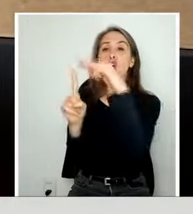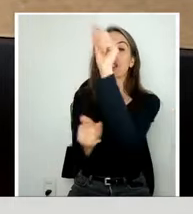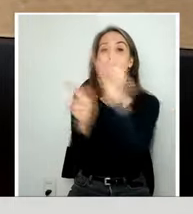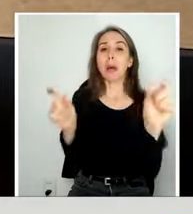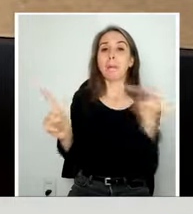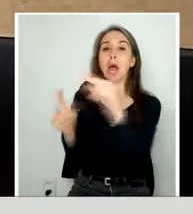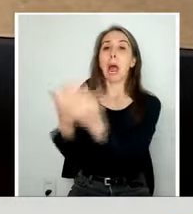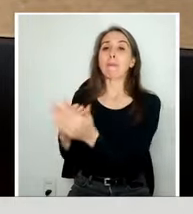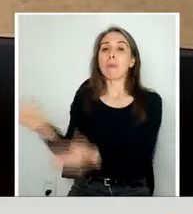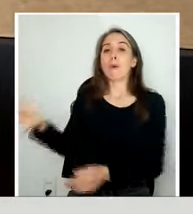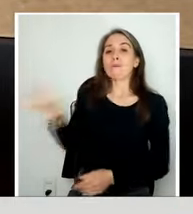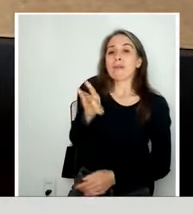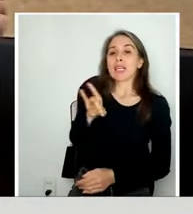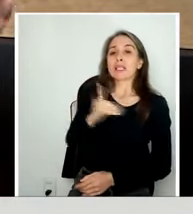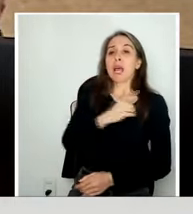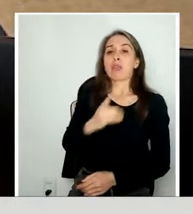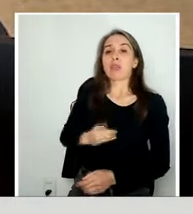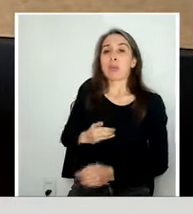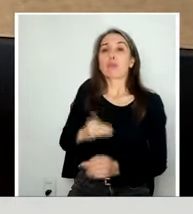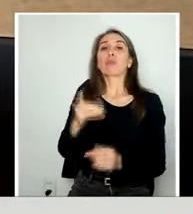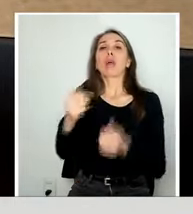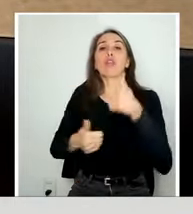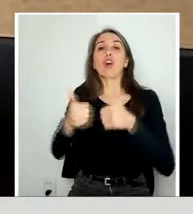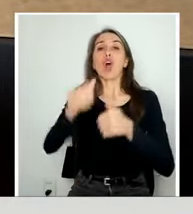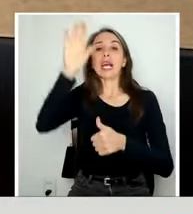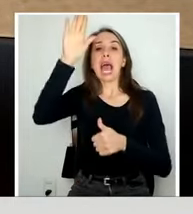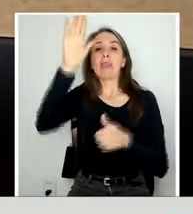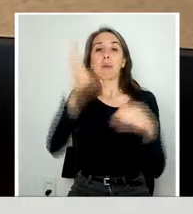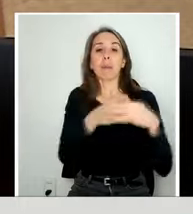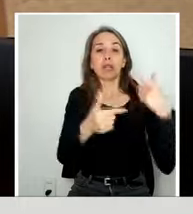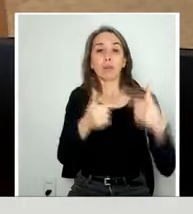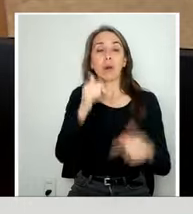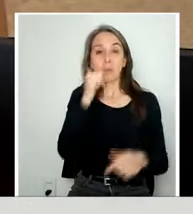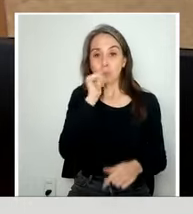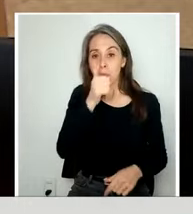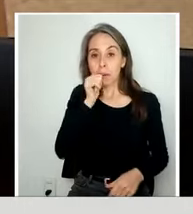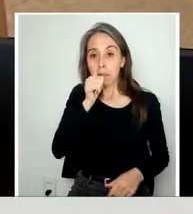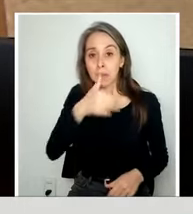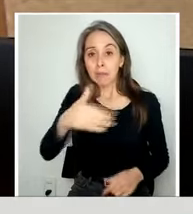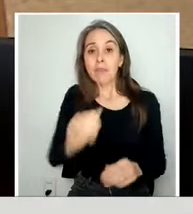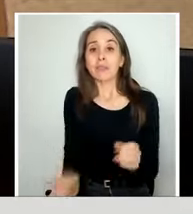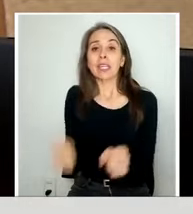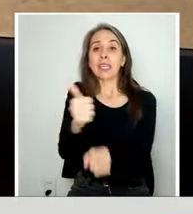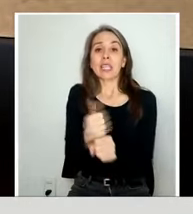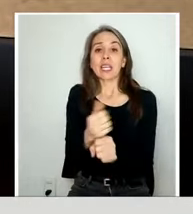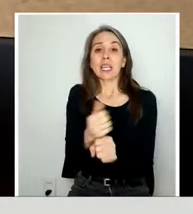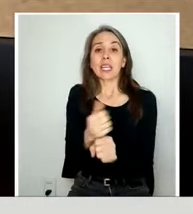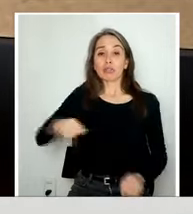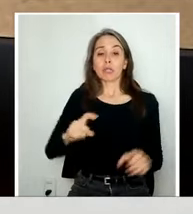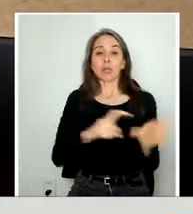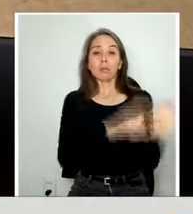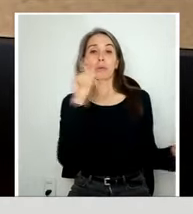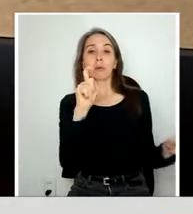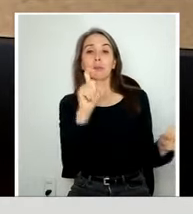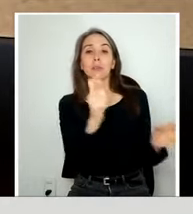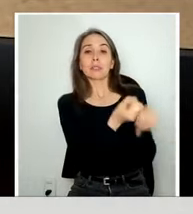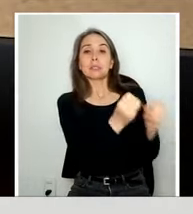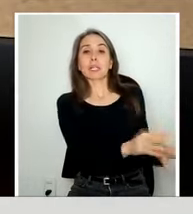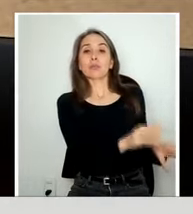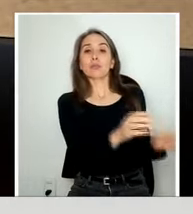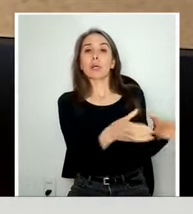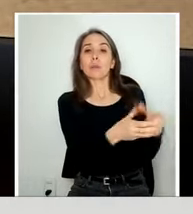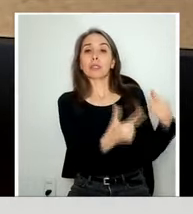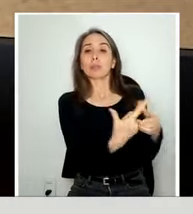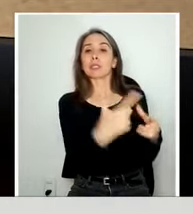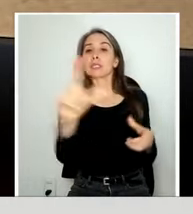van en la plataforma de un partido y al día siguiente con los poco tiempo de llegar al parlamento cebar o al revés donde